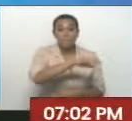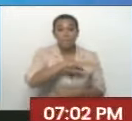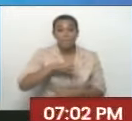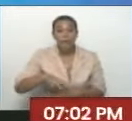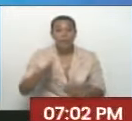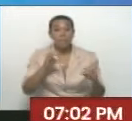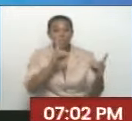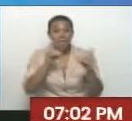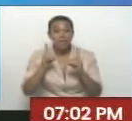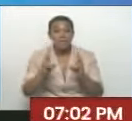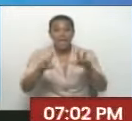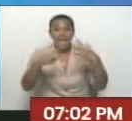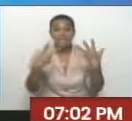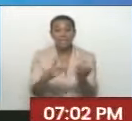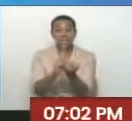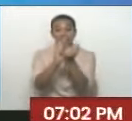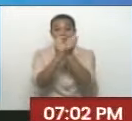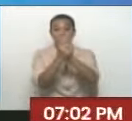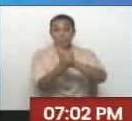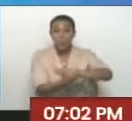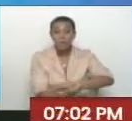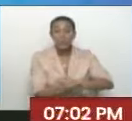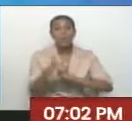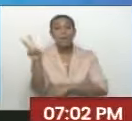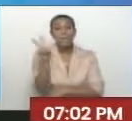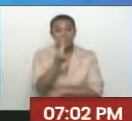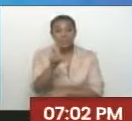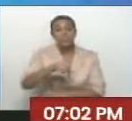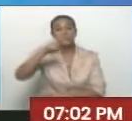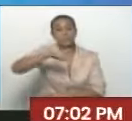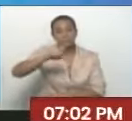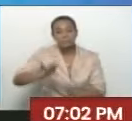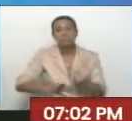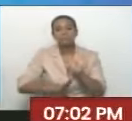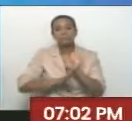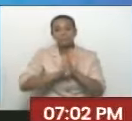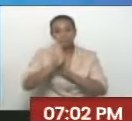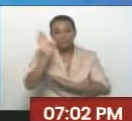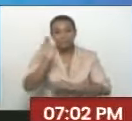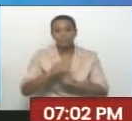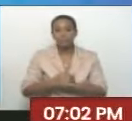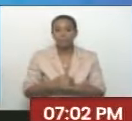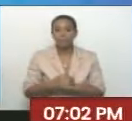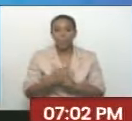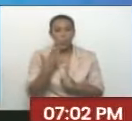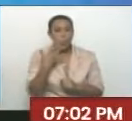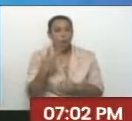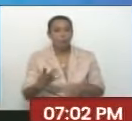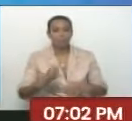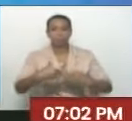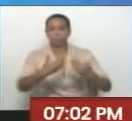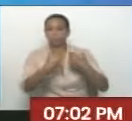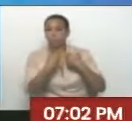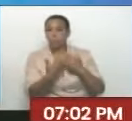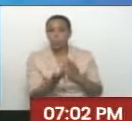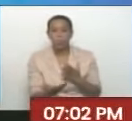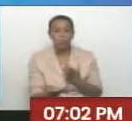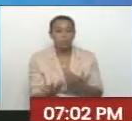el debate de las 7 transformaciones que Venezuela necesita. Nada ni nadie nos puede sacar